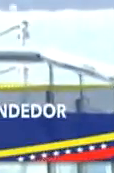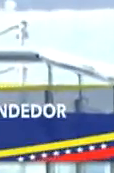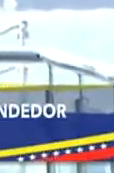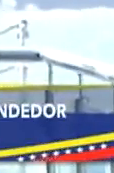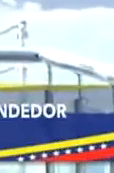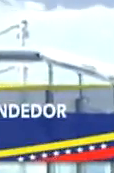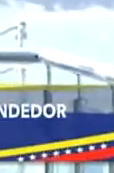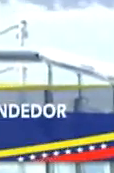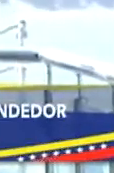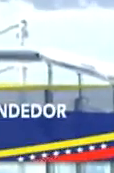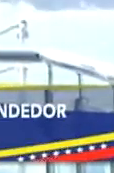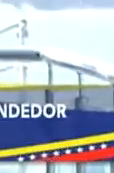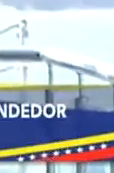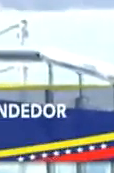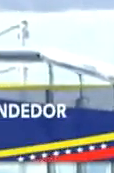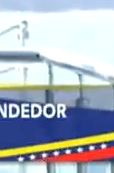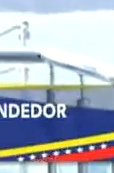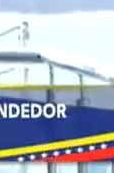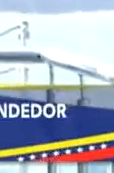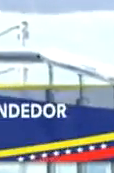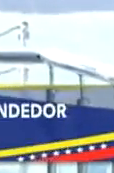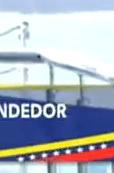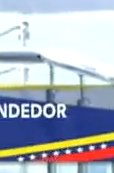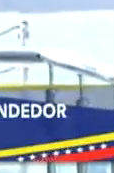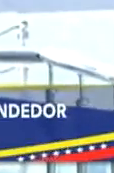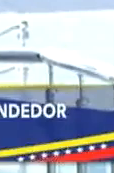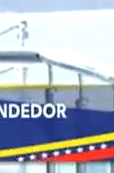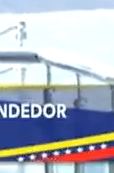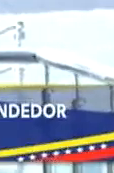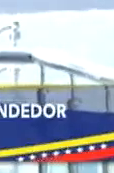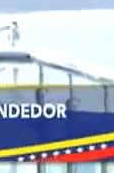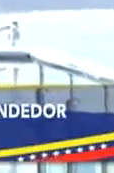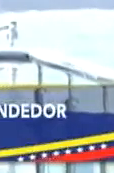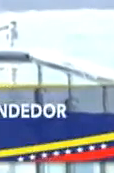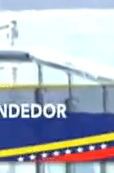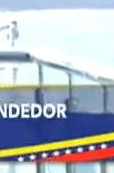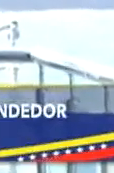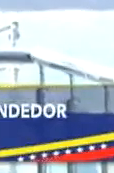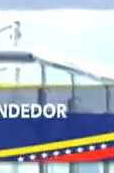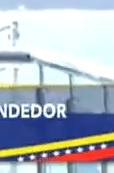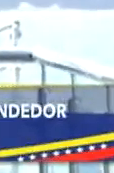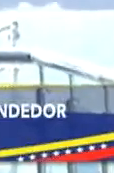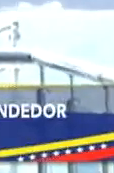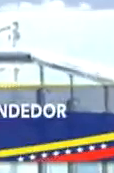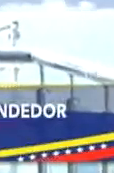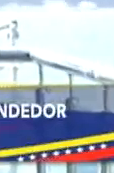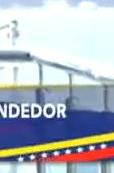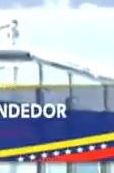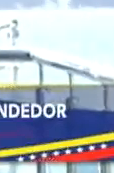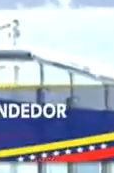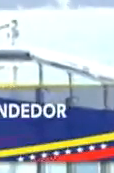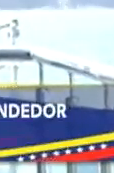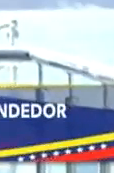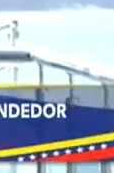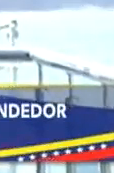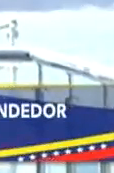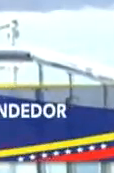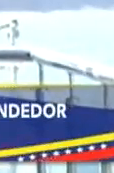atardecer caribeño del estado de La Guaira, en compañía del gobernador de La Guaira. Estamos al aire, bueno,